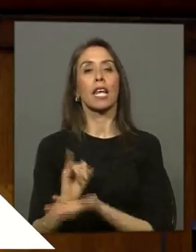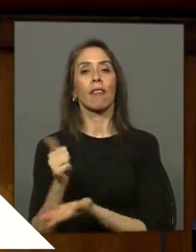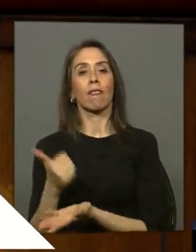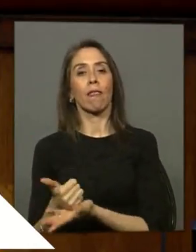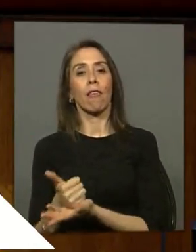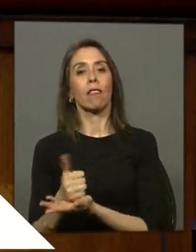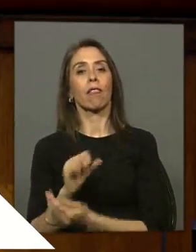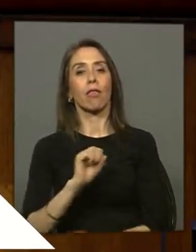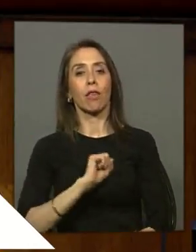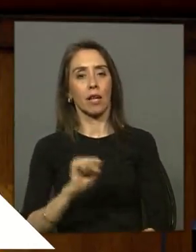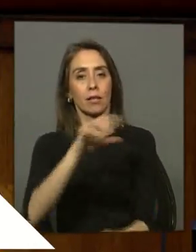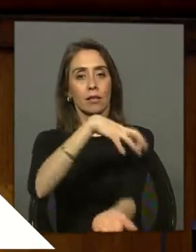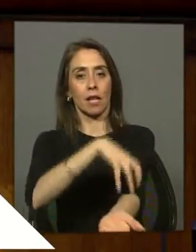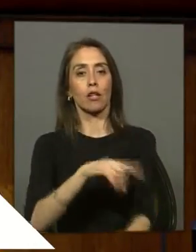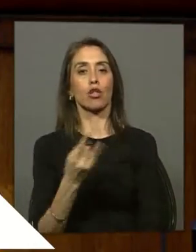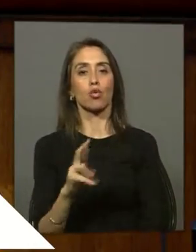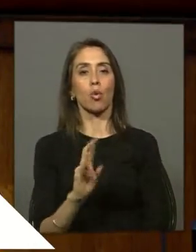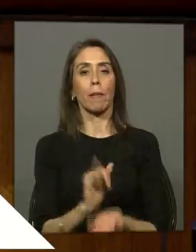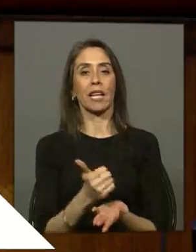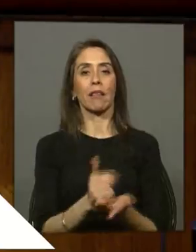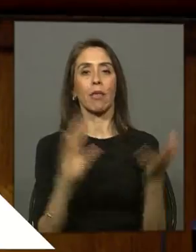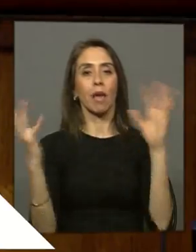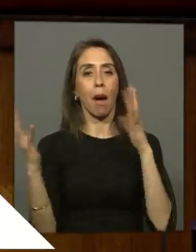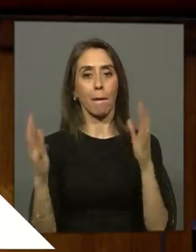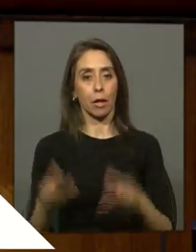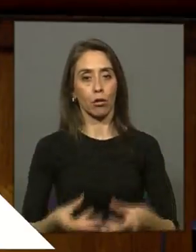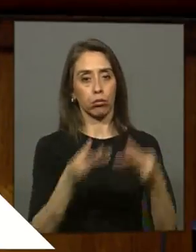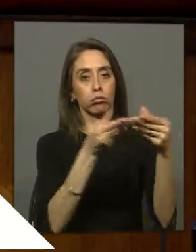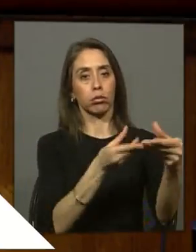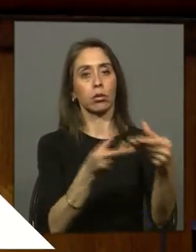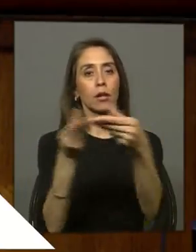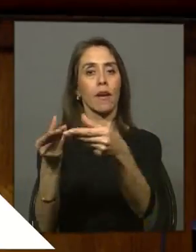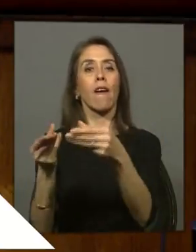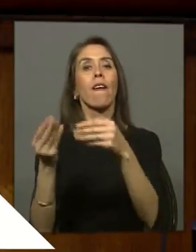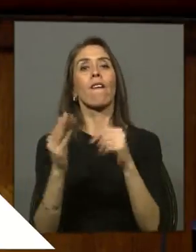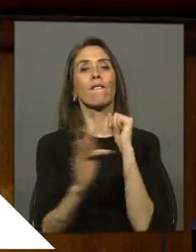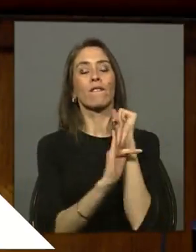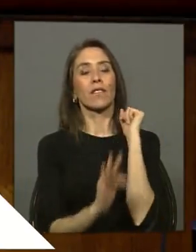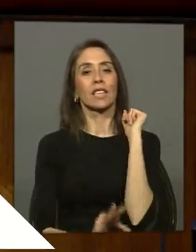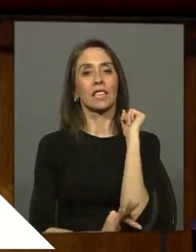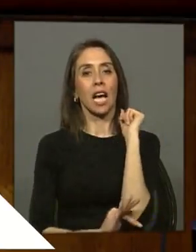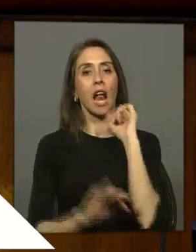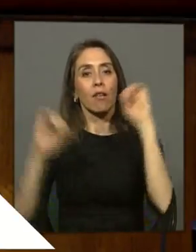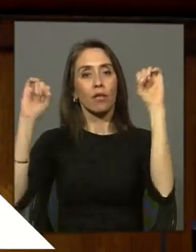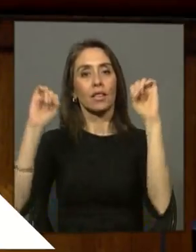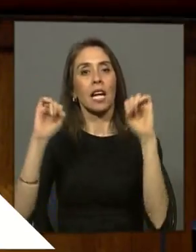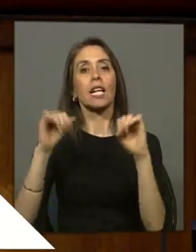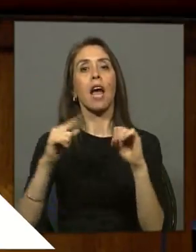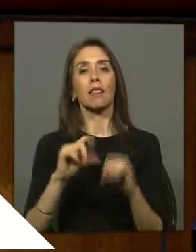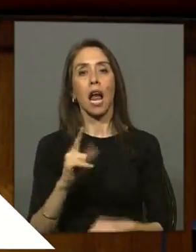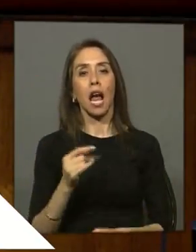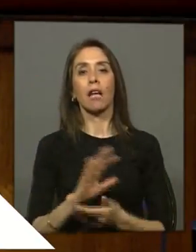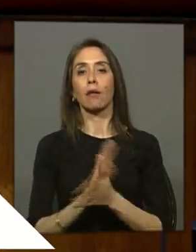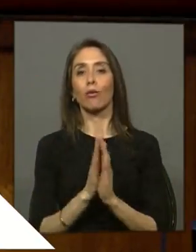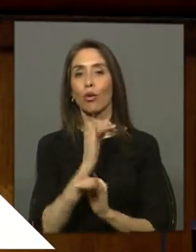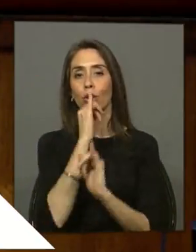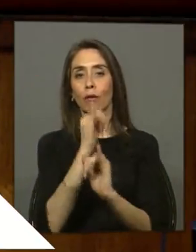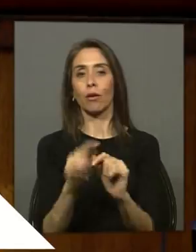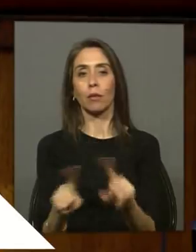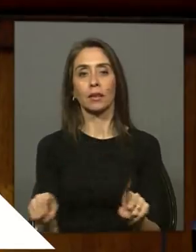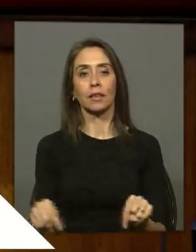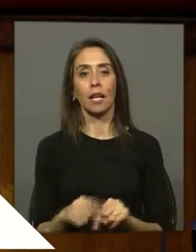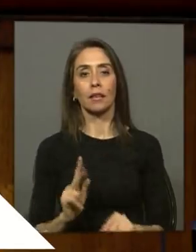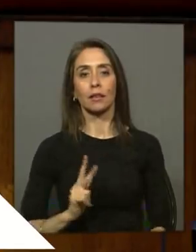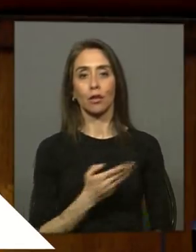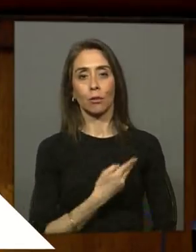metropolitana al señor superintendente del medio ambiente al señor fiscal de la fiscalía local de talaganta es cuanto puedo informar a la sala